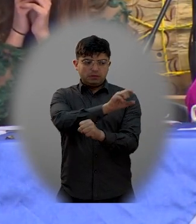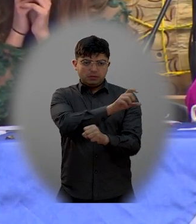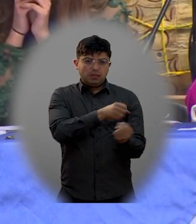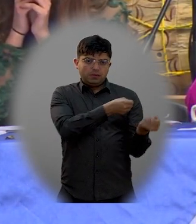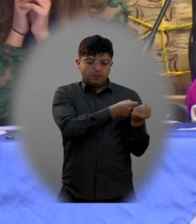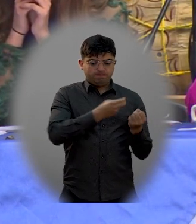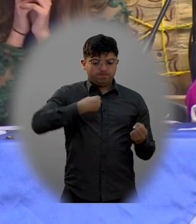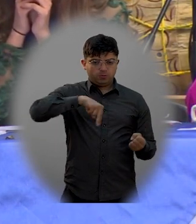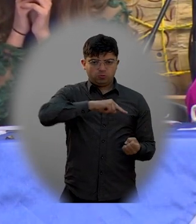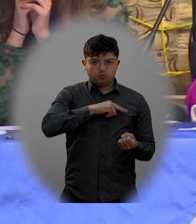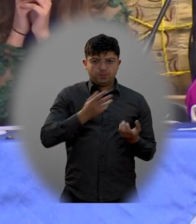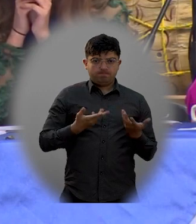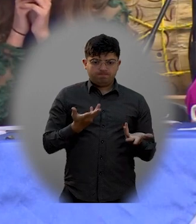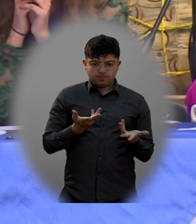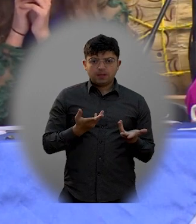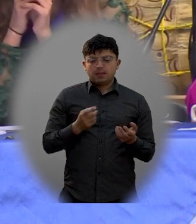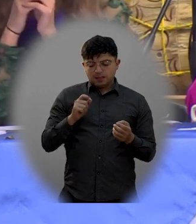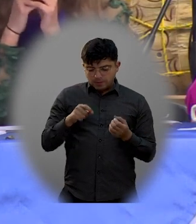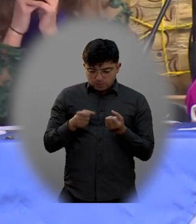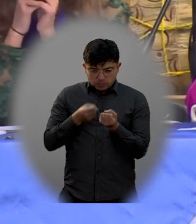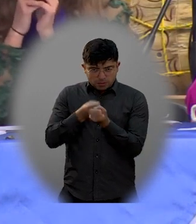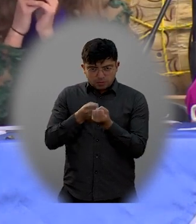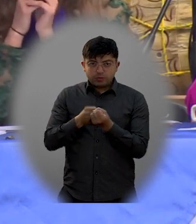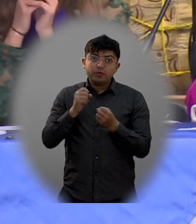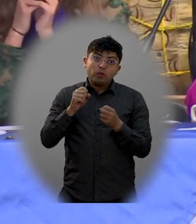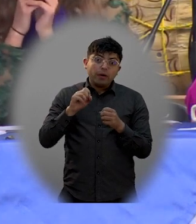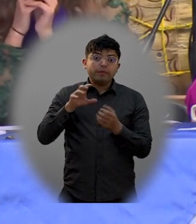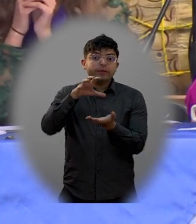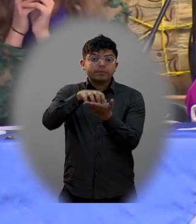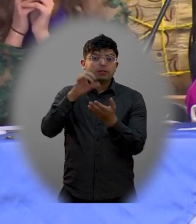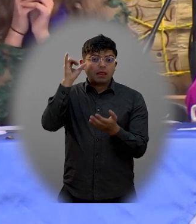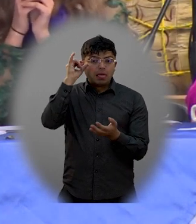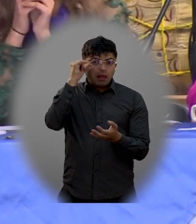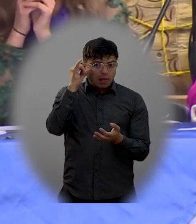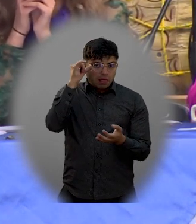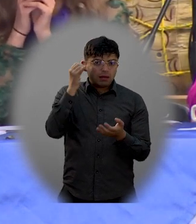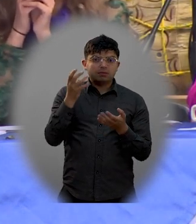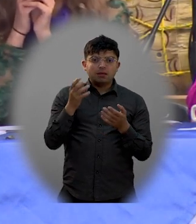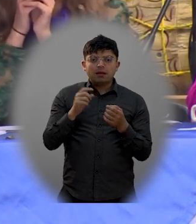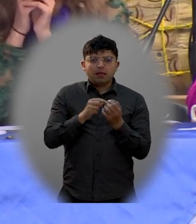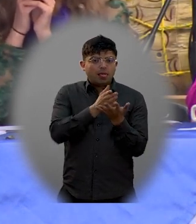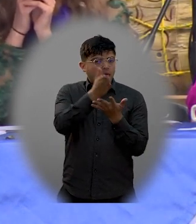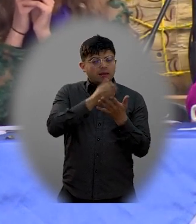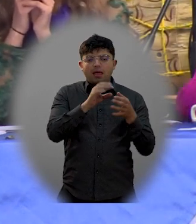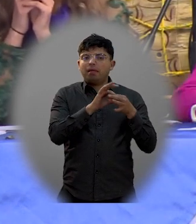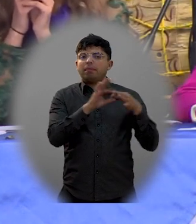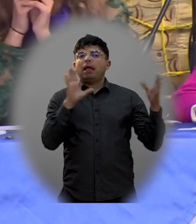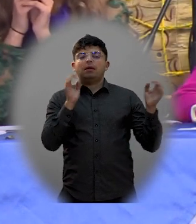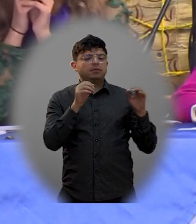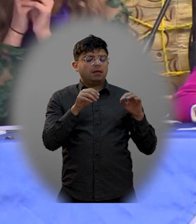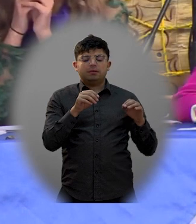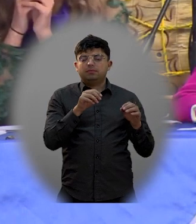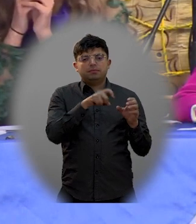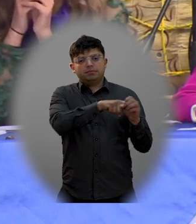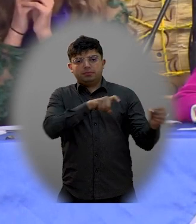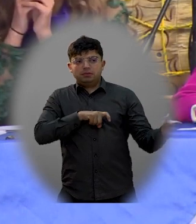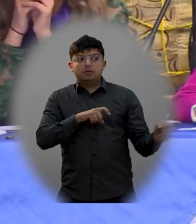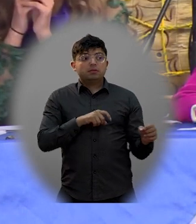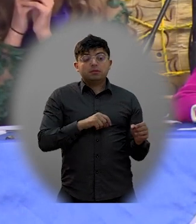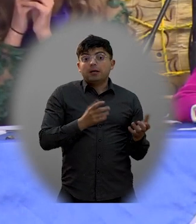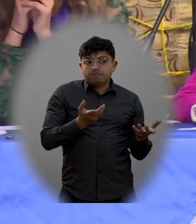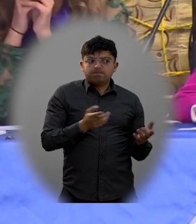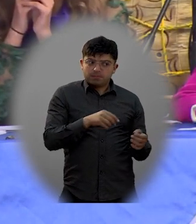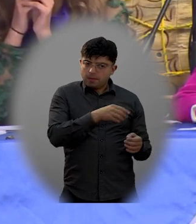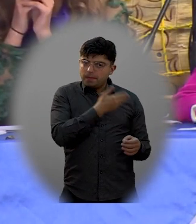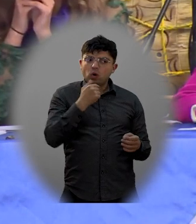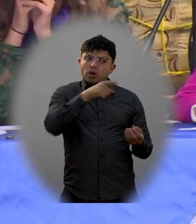en centros hospitalarios, centros psiquiátricos después de los abusos y no retomar nuestras carreras. Son ellos los que tienen que sancionarse y